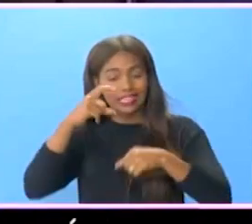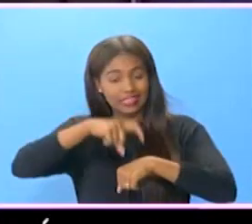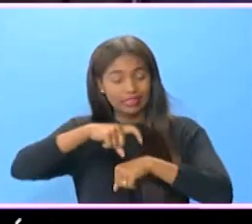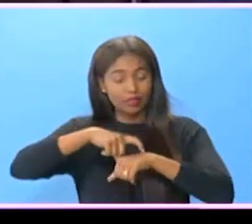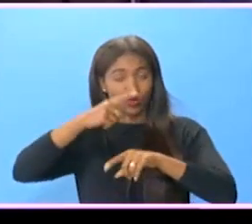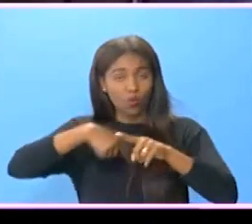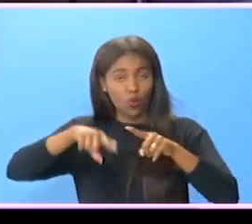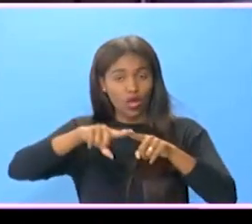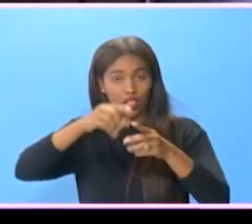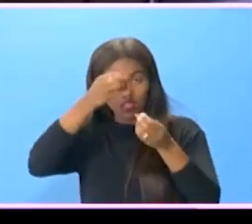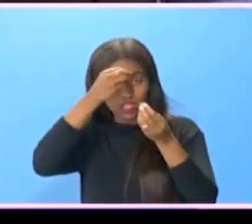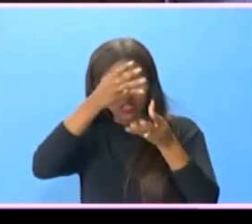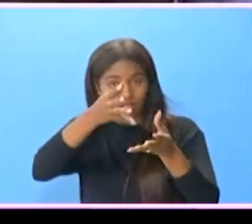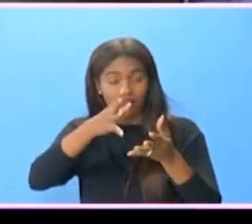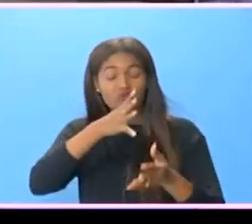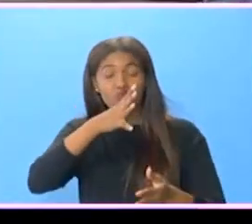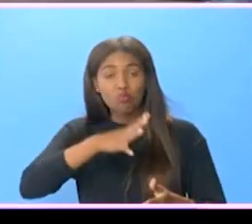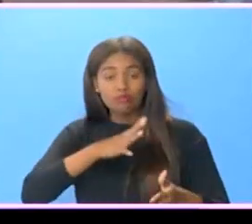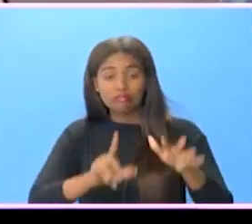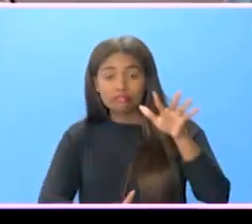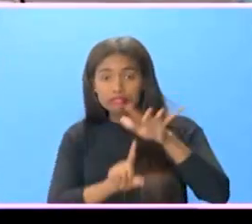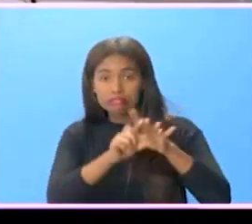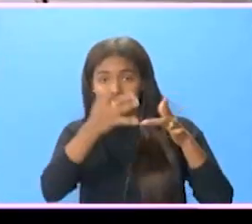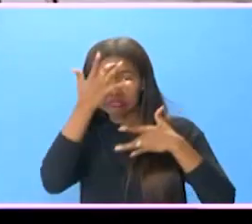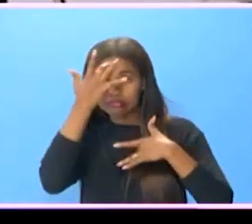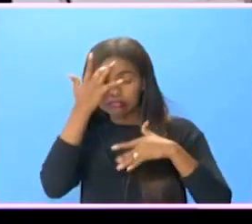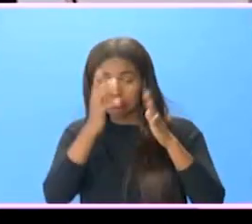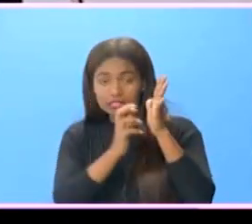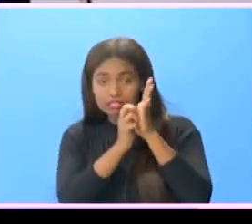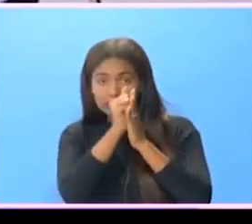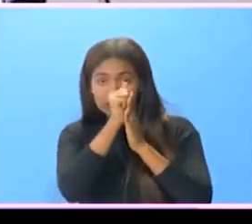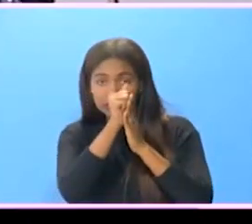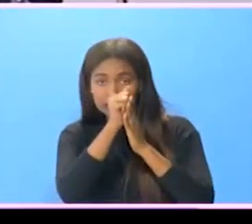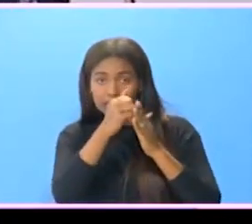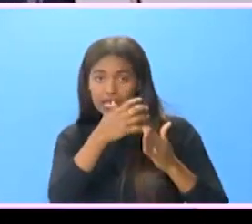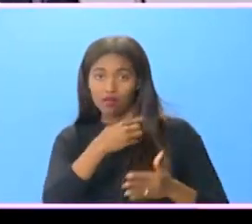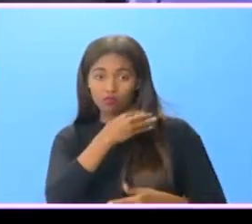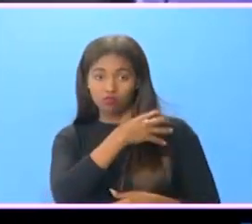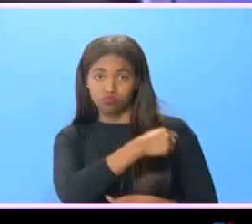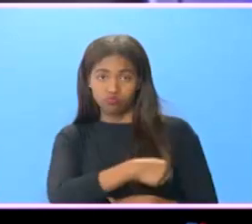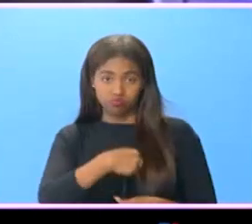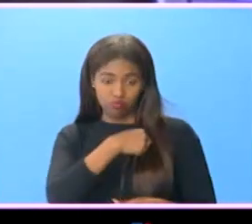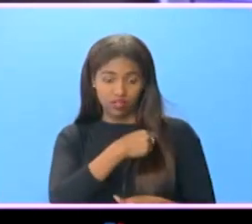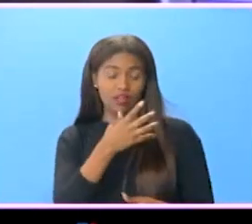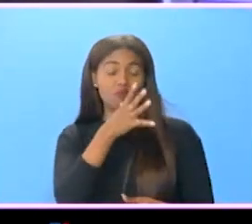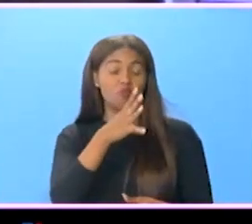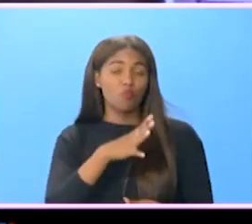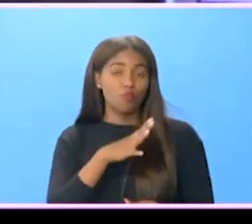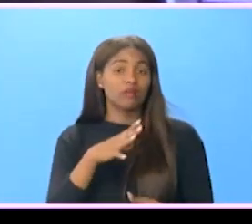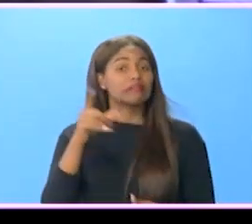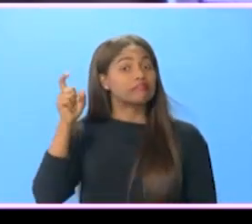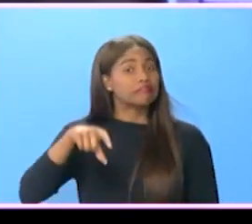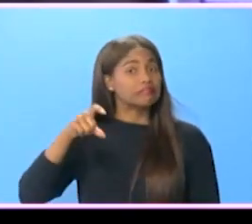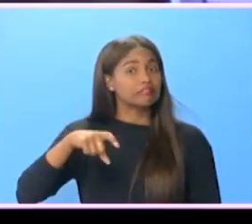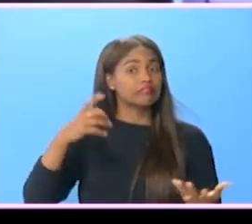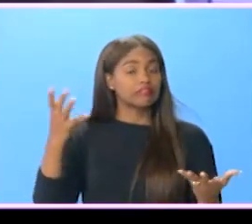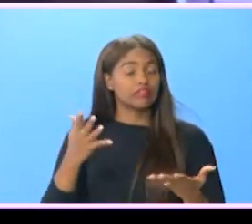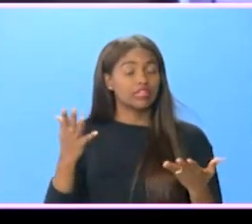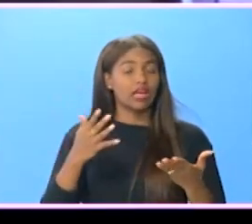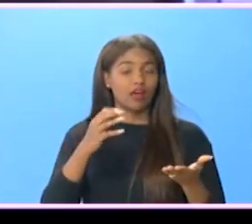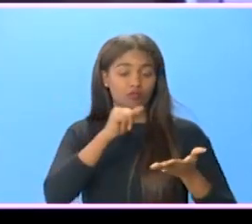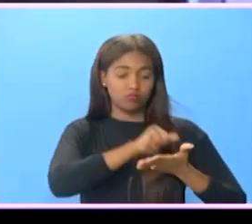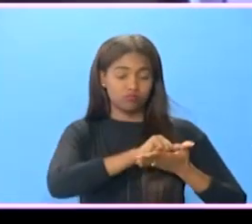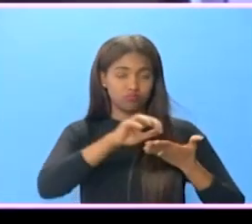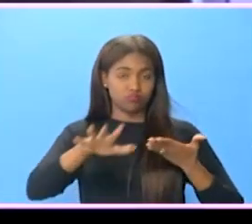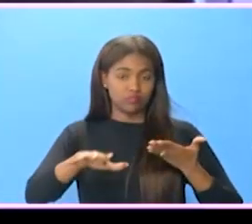que se diagnostica una situación de una neoplasia o un cáncer en el seno que requiere lo que es la